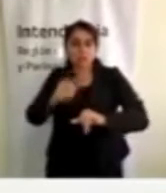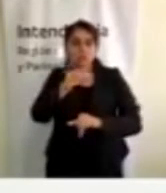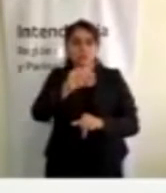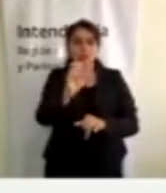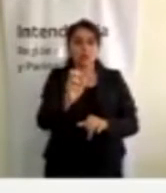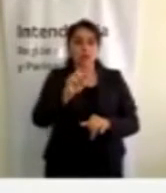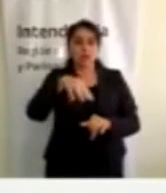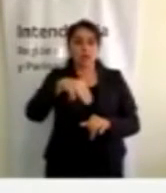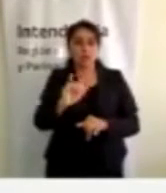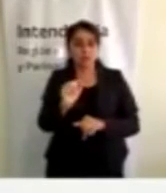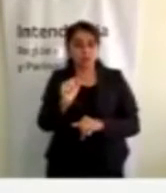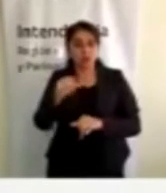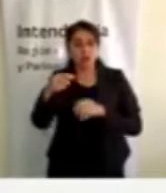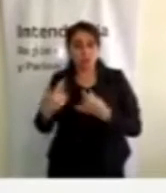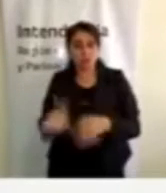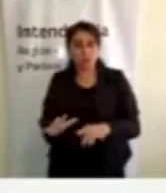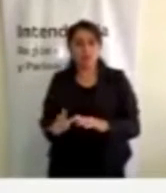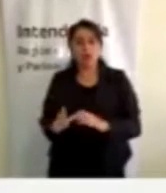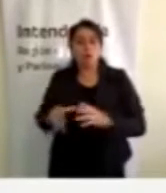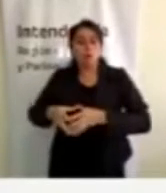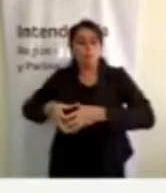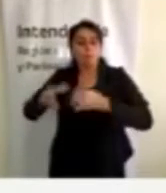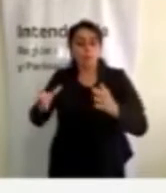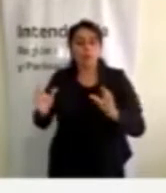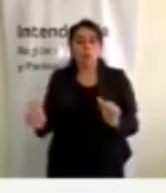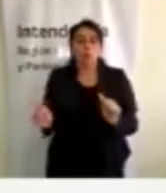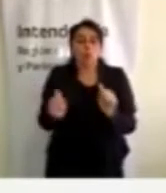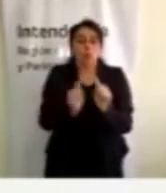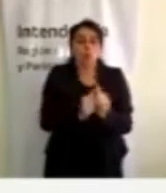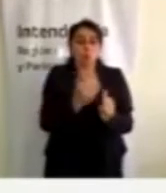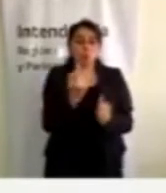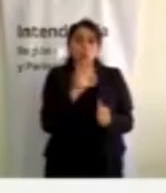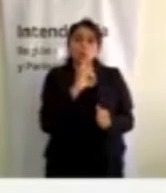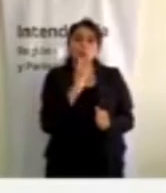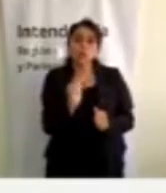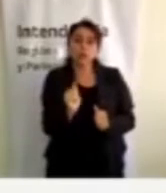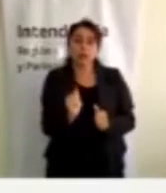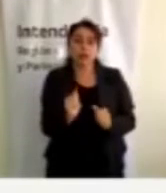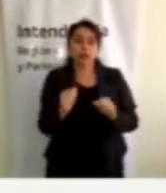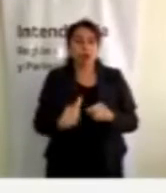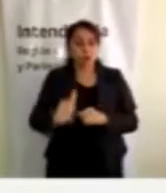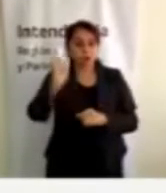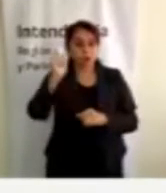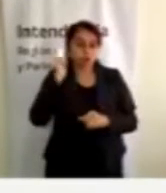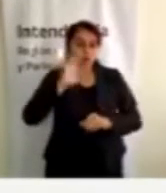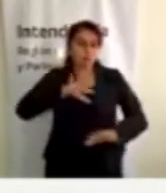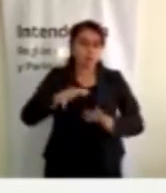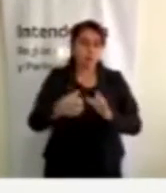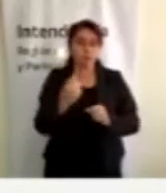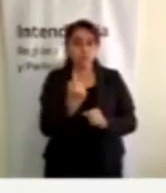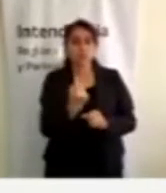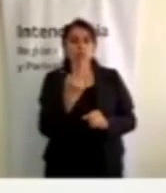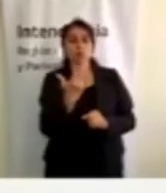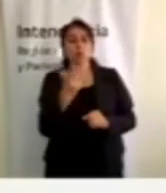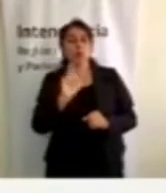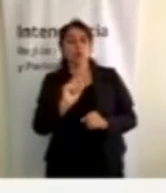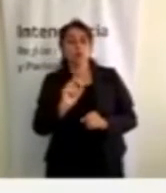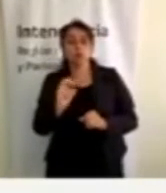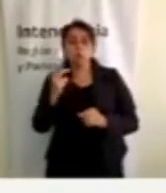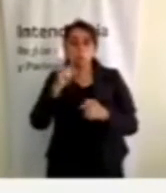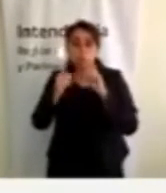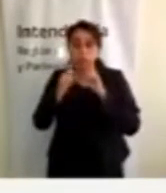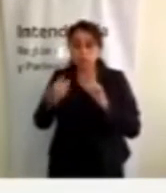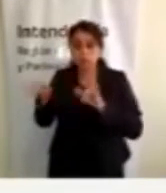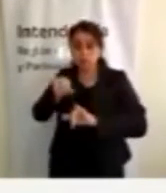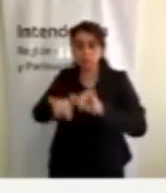colaboración entre la Universidad de Tarapacá también. Hace 10 días procesábamos en promedio 180 a 200 análisis en